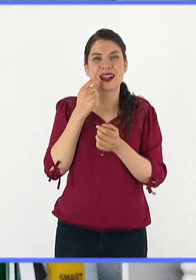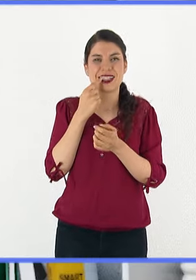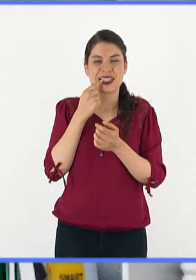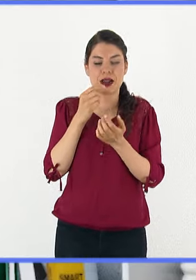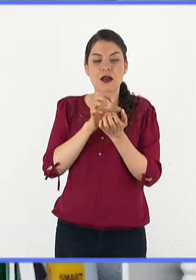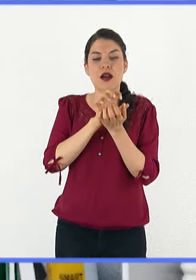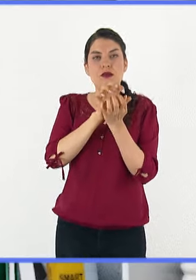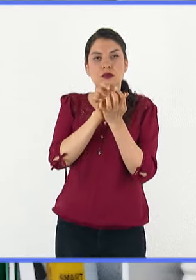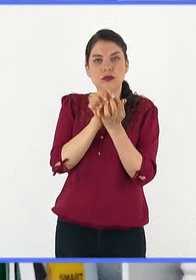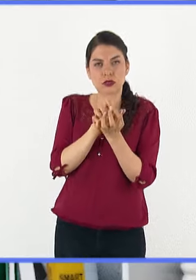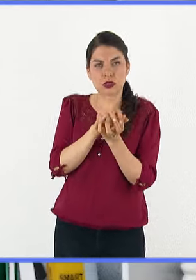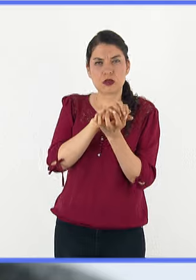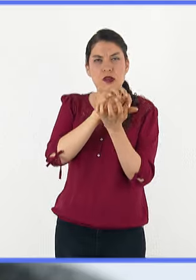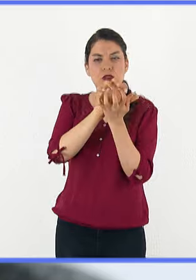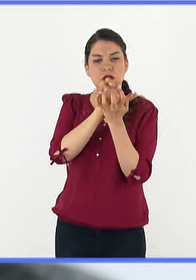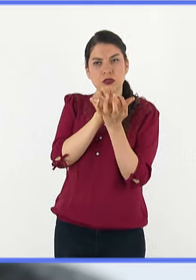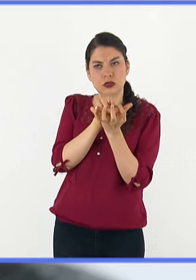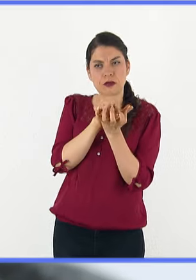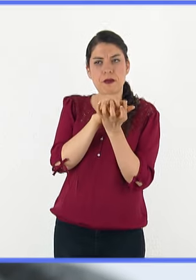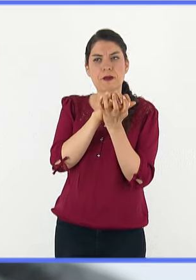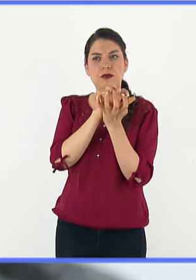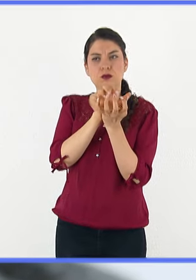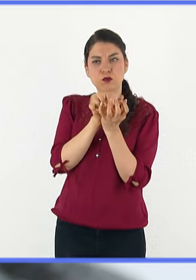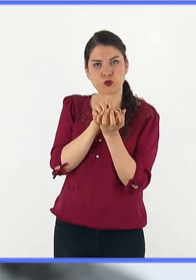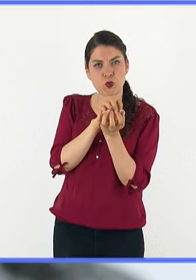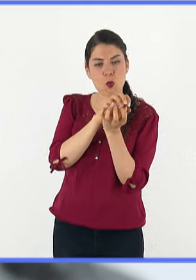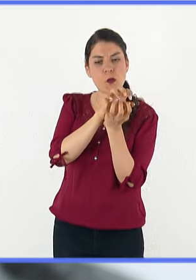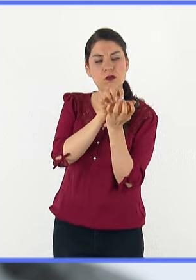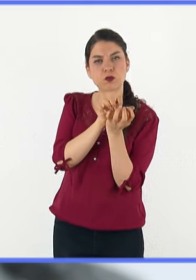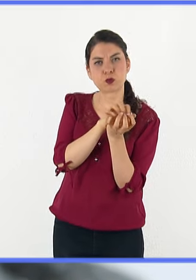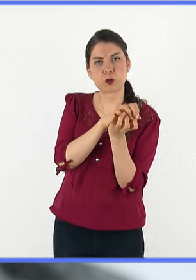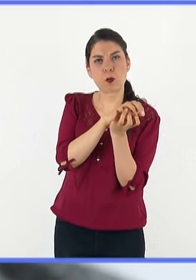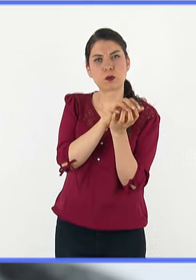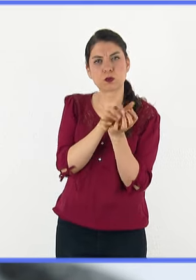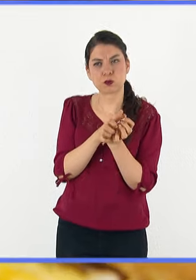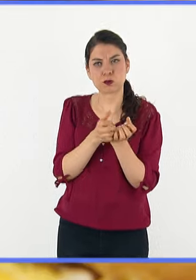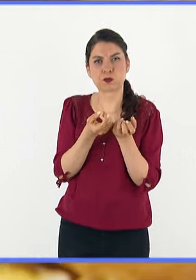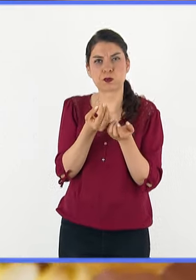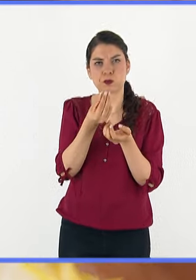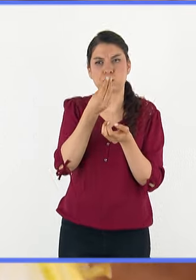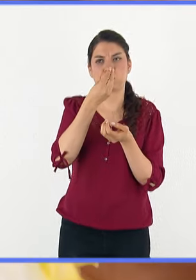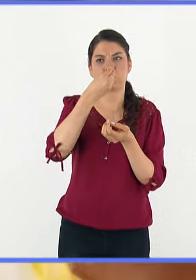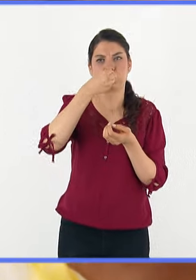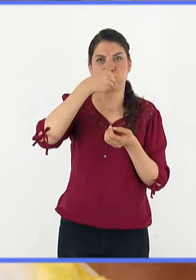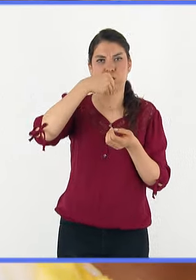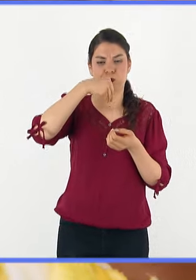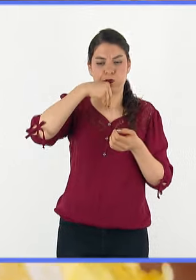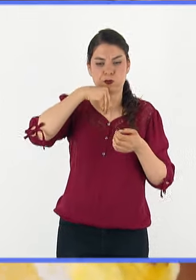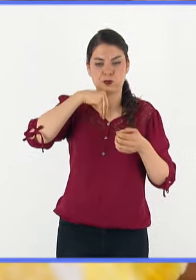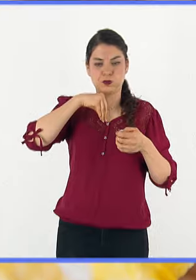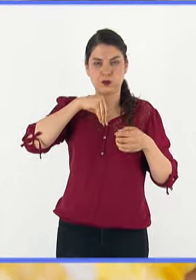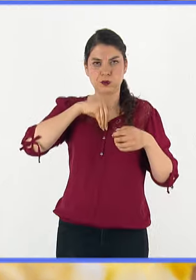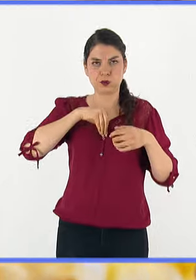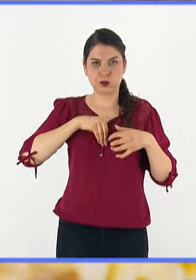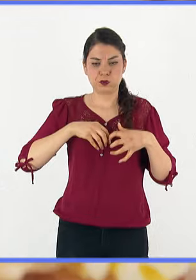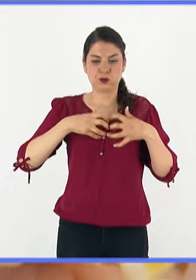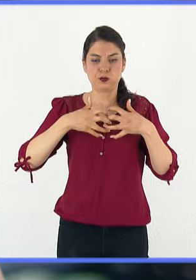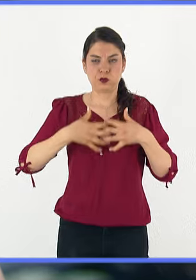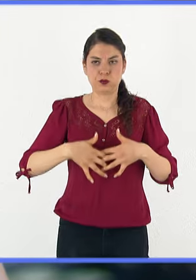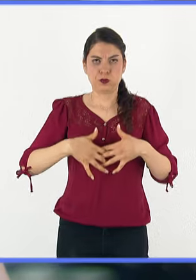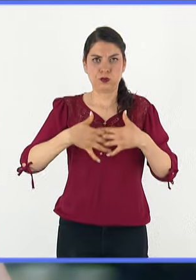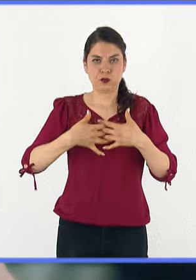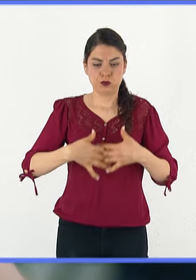trituran estos alimentos en partículas más pequeñas facilitando el trabajo posterior de las enzimas digestivas este proceso de